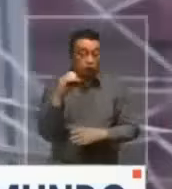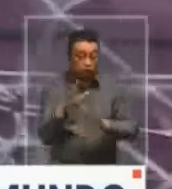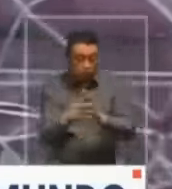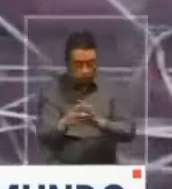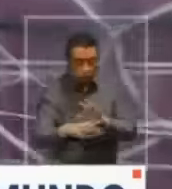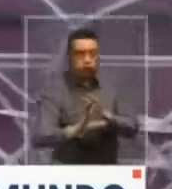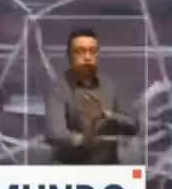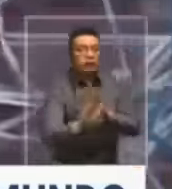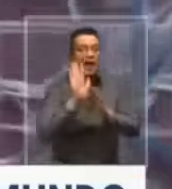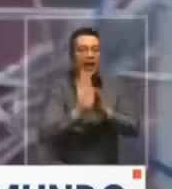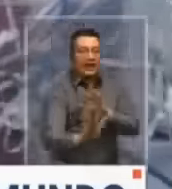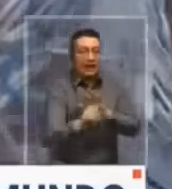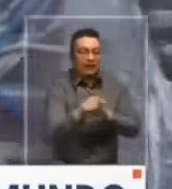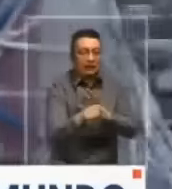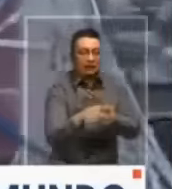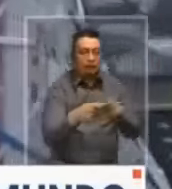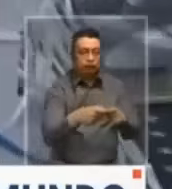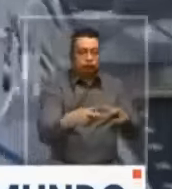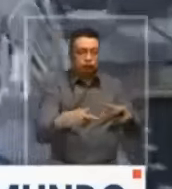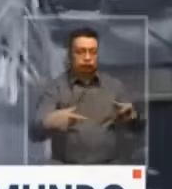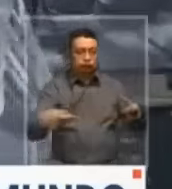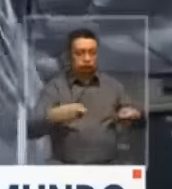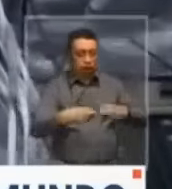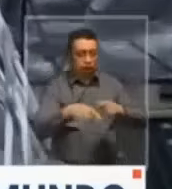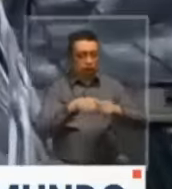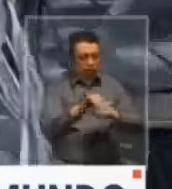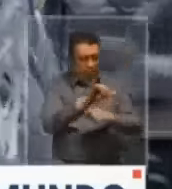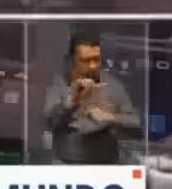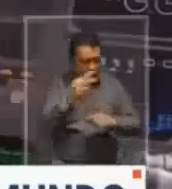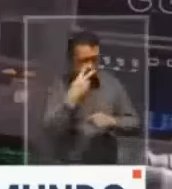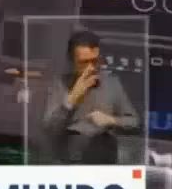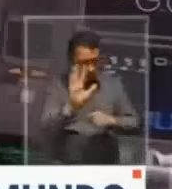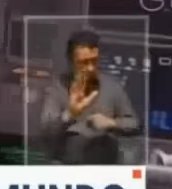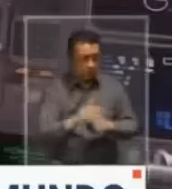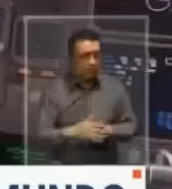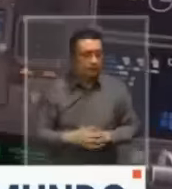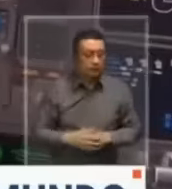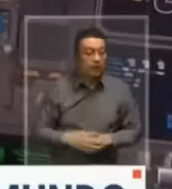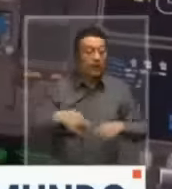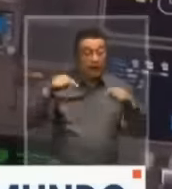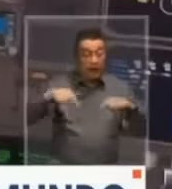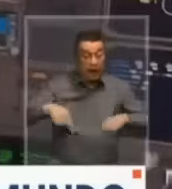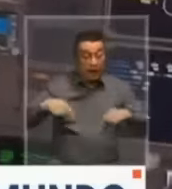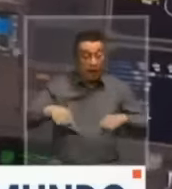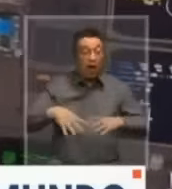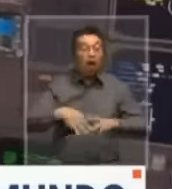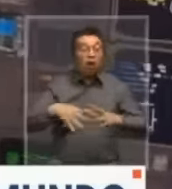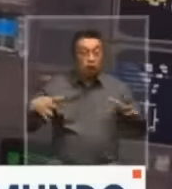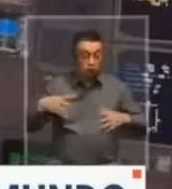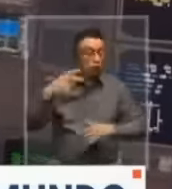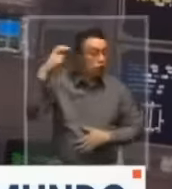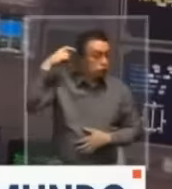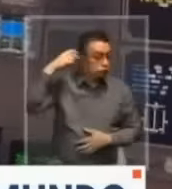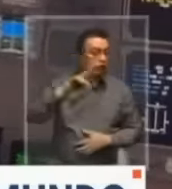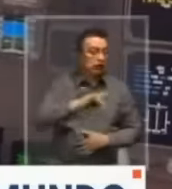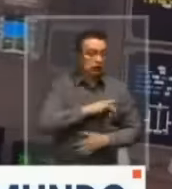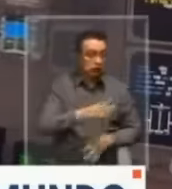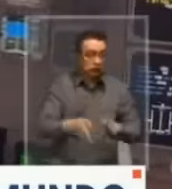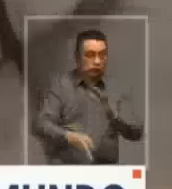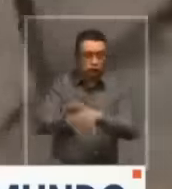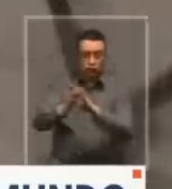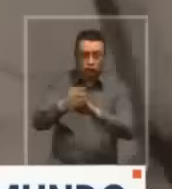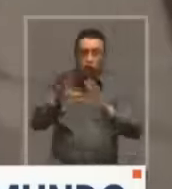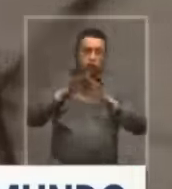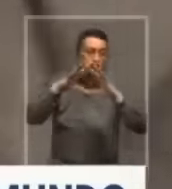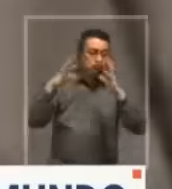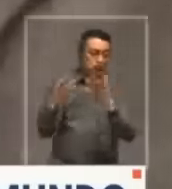El mercado crece en esa zona. Ya se lo mostraremos. Sí, en esta época sale mucho acá de Chile. A todo el mundo.